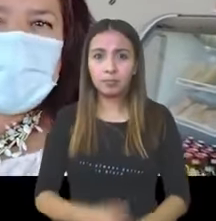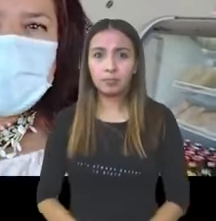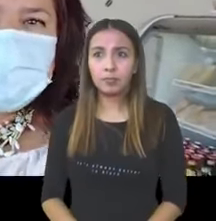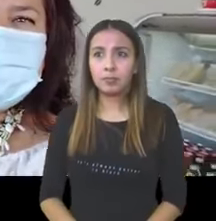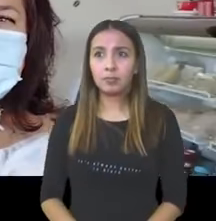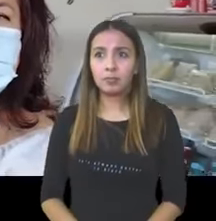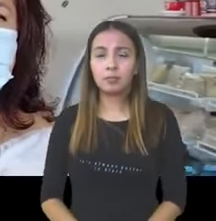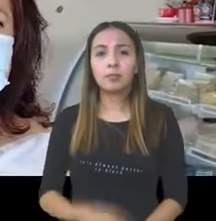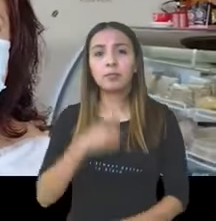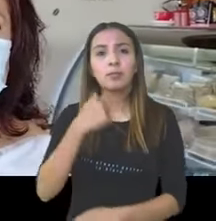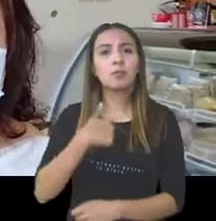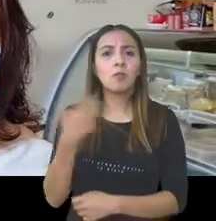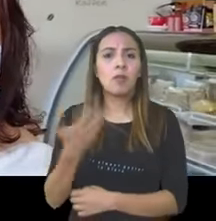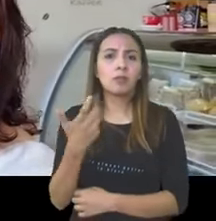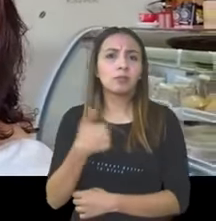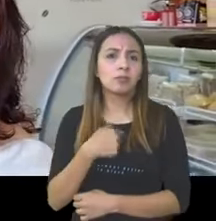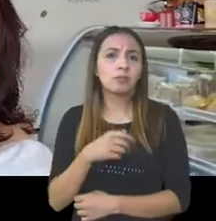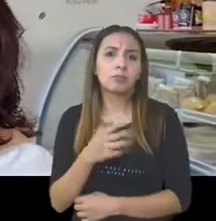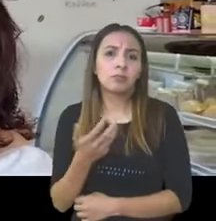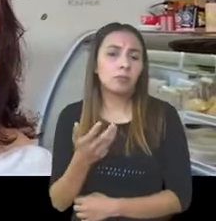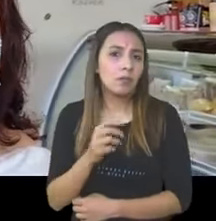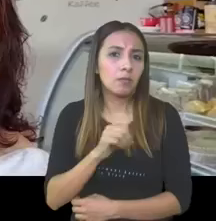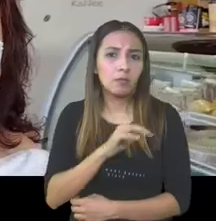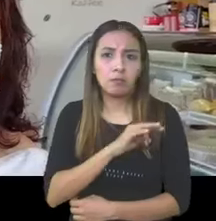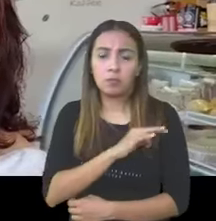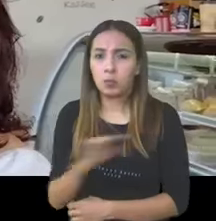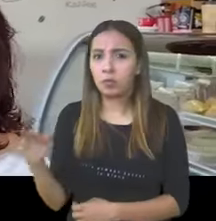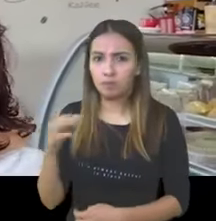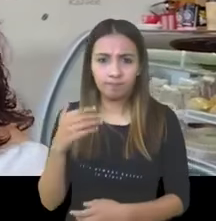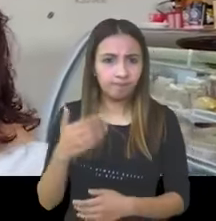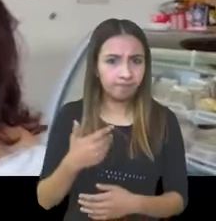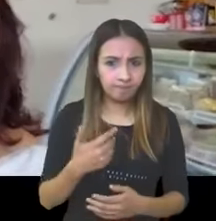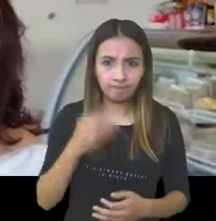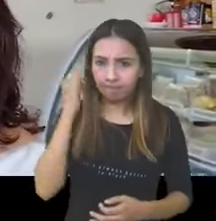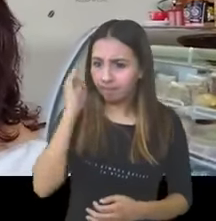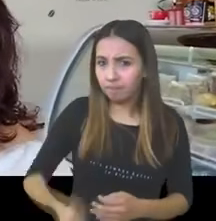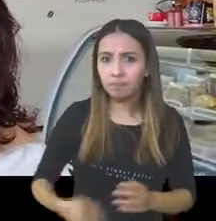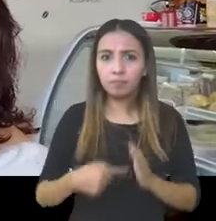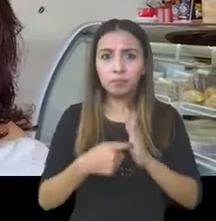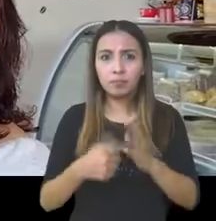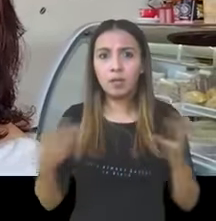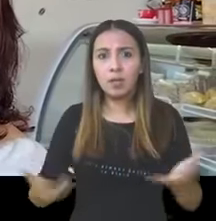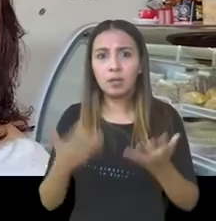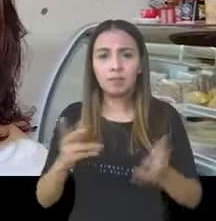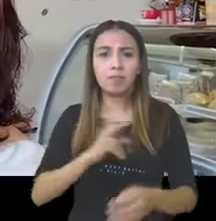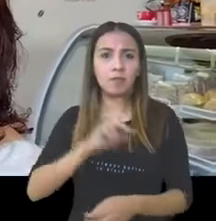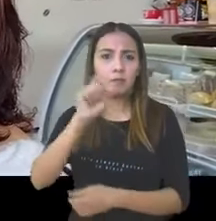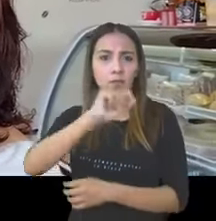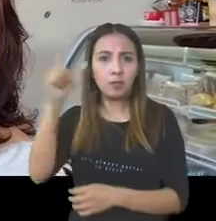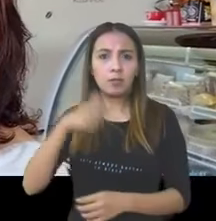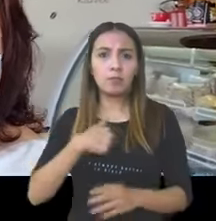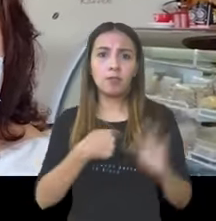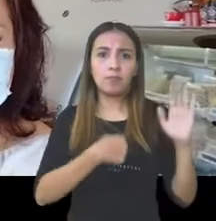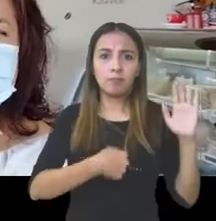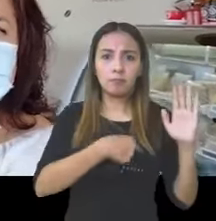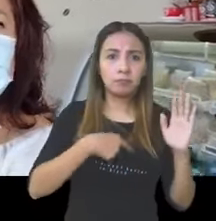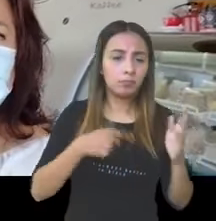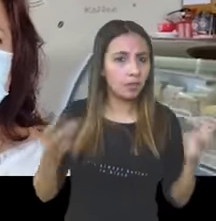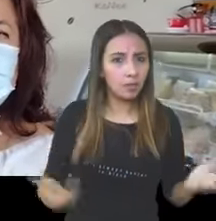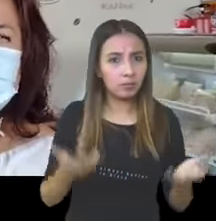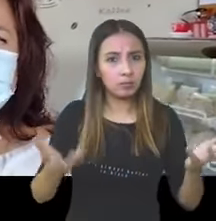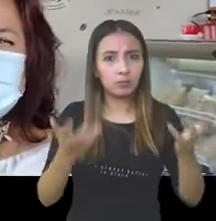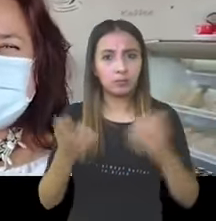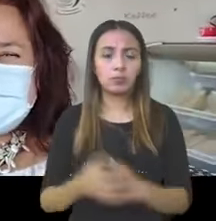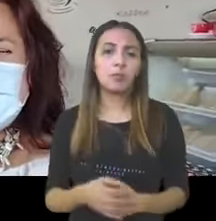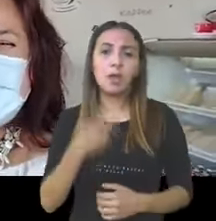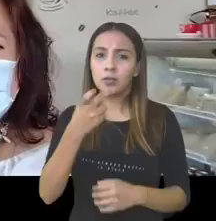que puedo. Correcto. Lo estoy haciendo y lo estoy haciendo poniendo por enfrente mi profesionalismo y mi compromiso. Correcto. Así es como